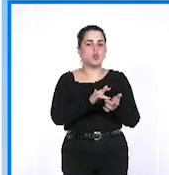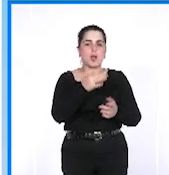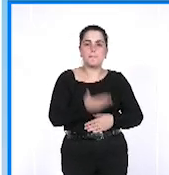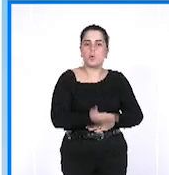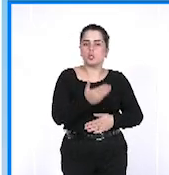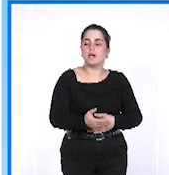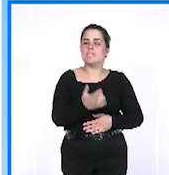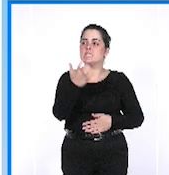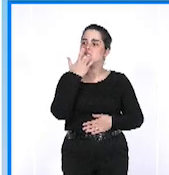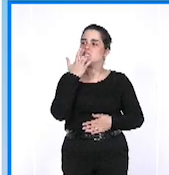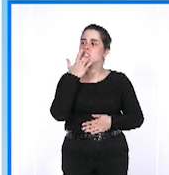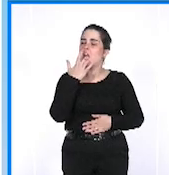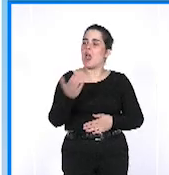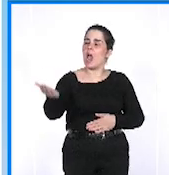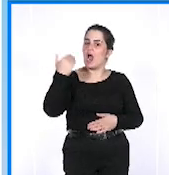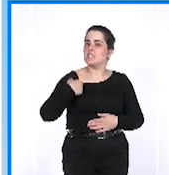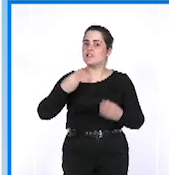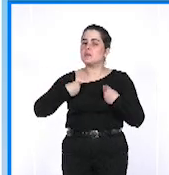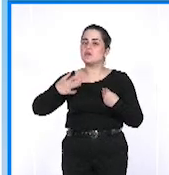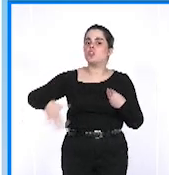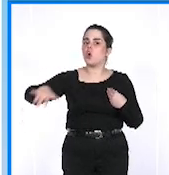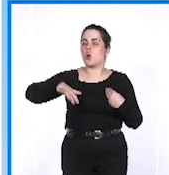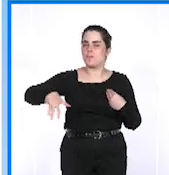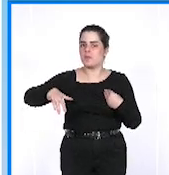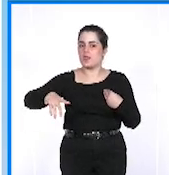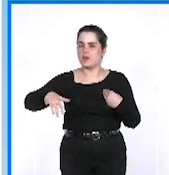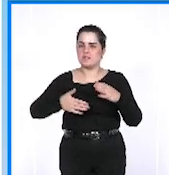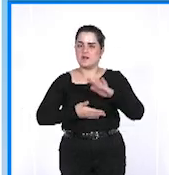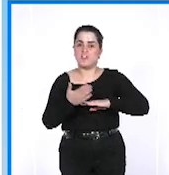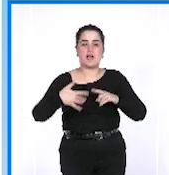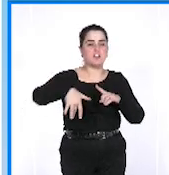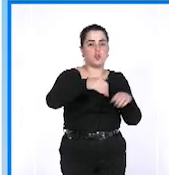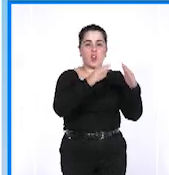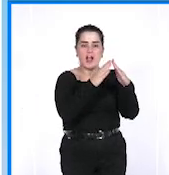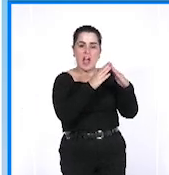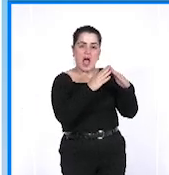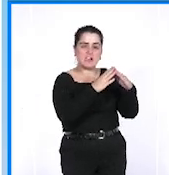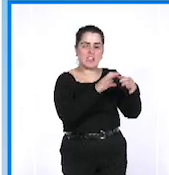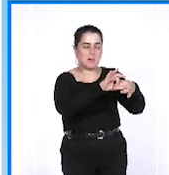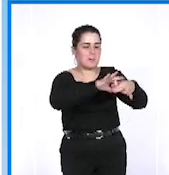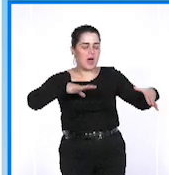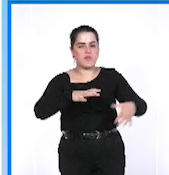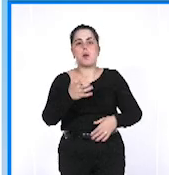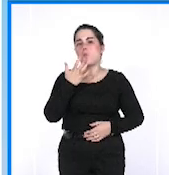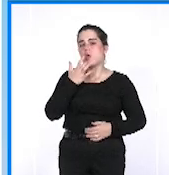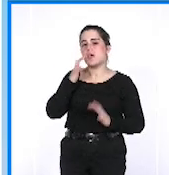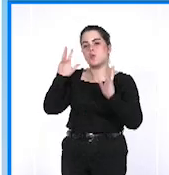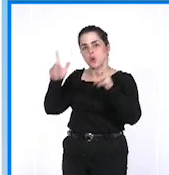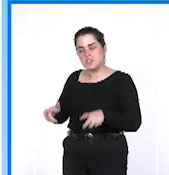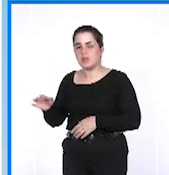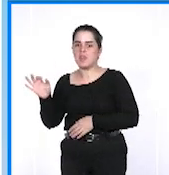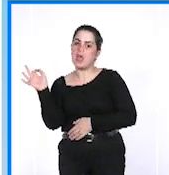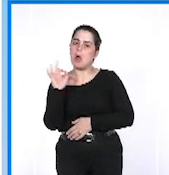vienen de recursos digamos muy distintos a una a una vivienda o más diferentes no Como pudiera ser una residencia o Como